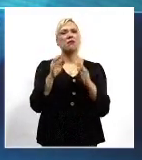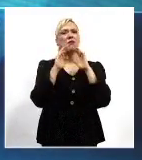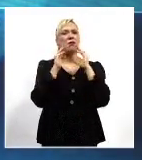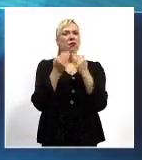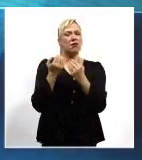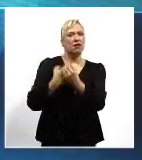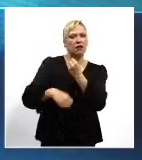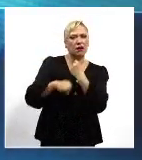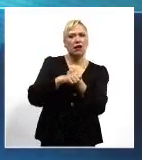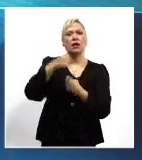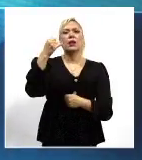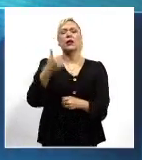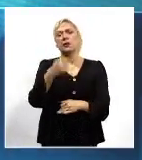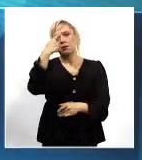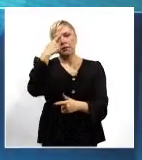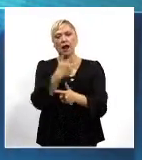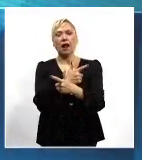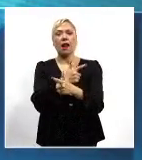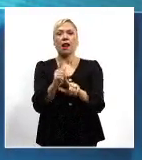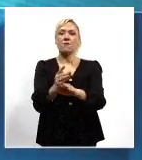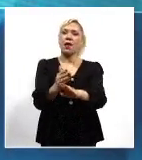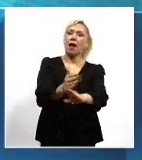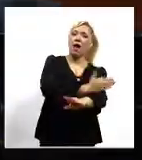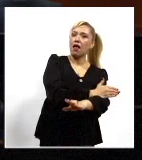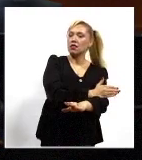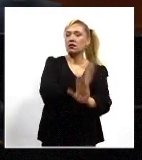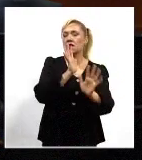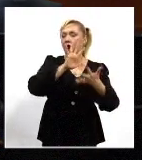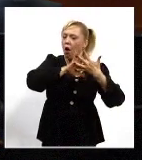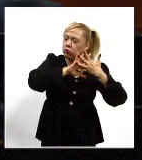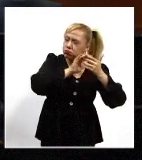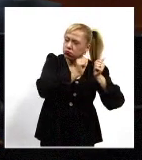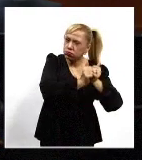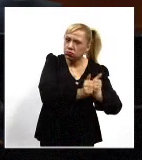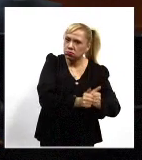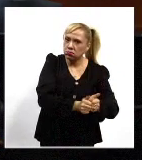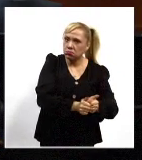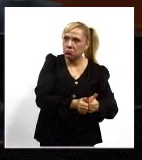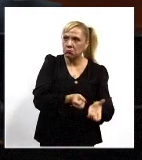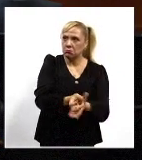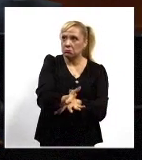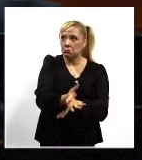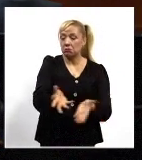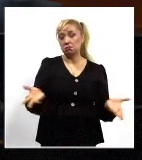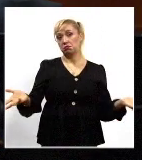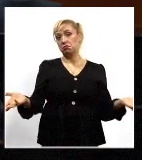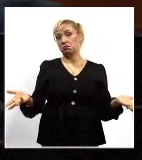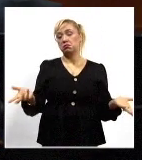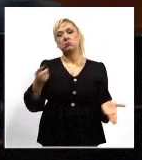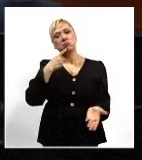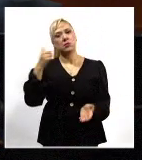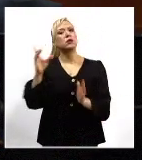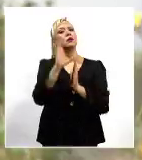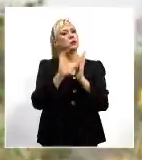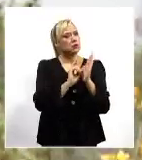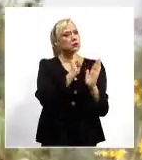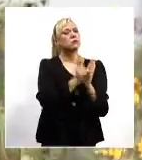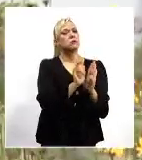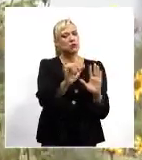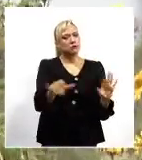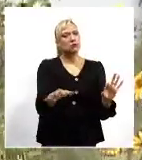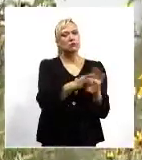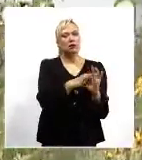organizada y los beneficios de la libertad anticipada. La primera sala de la Corte determinó que es constitucional